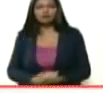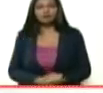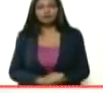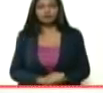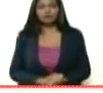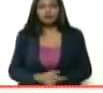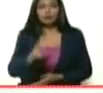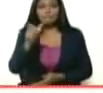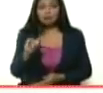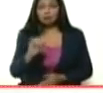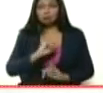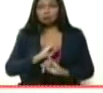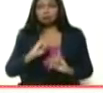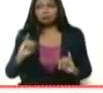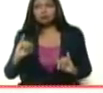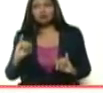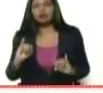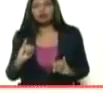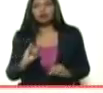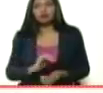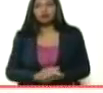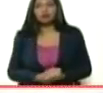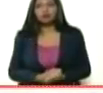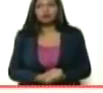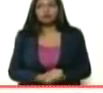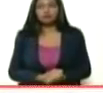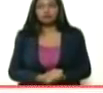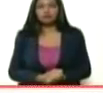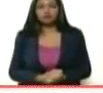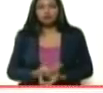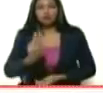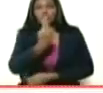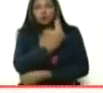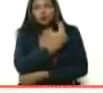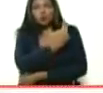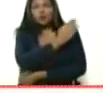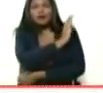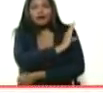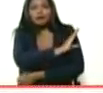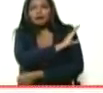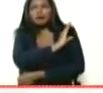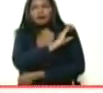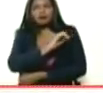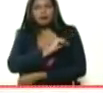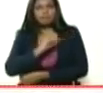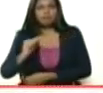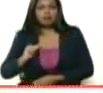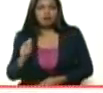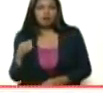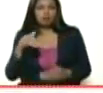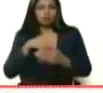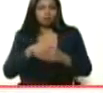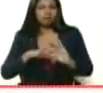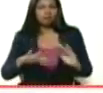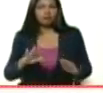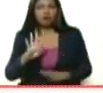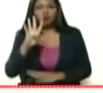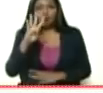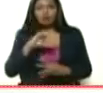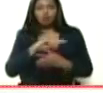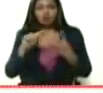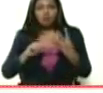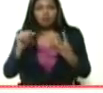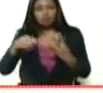ya está siendo internado en una clínica privada. Estos son los cuatro casos del